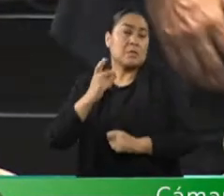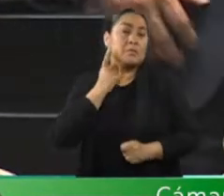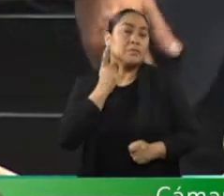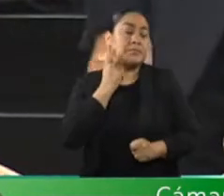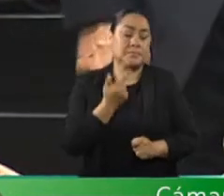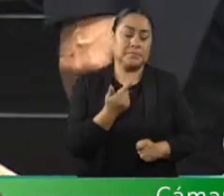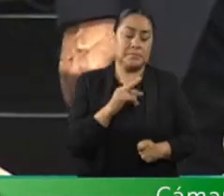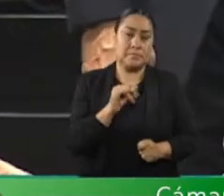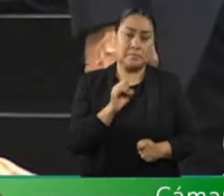Valencia de la Mora de morena para